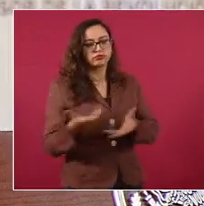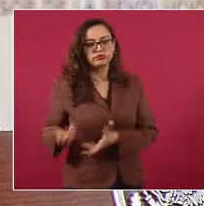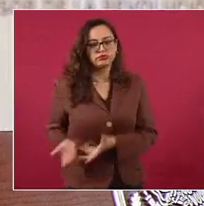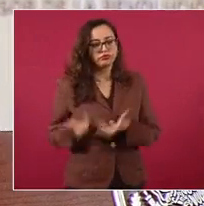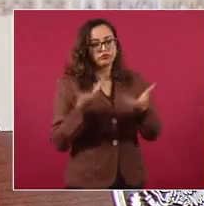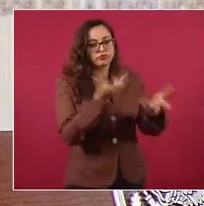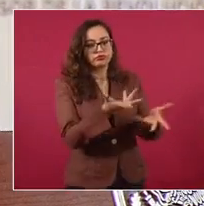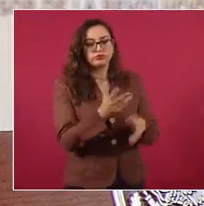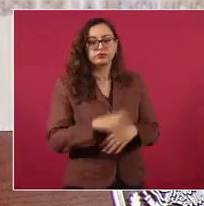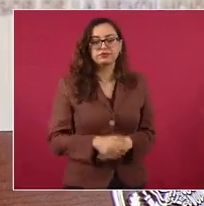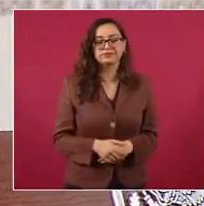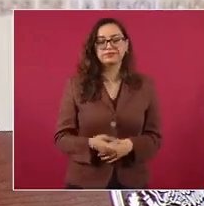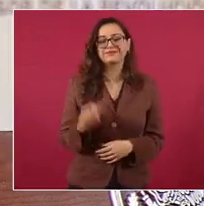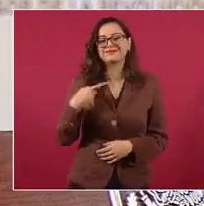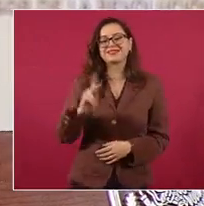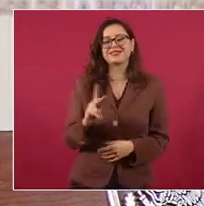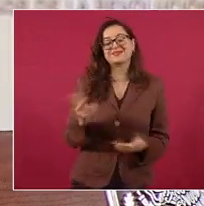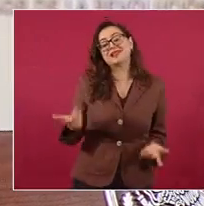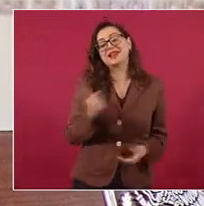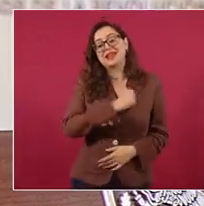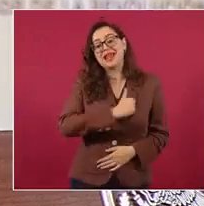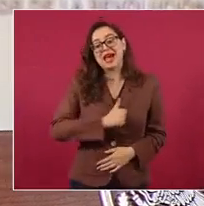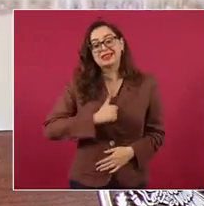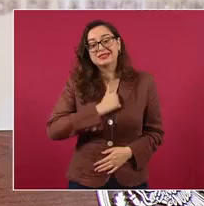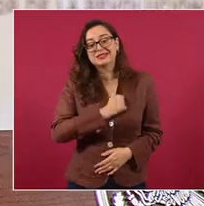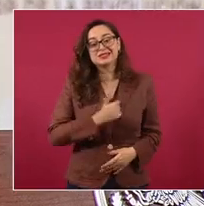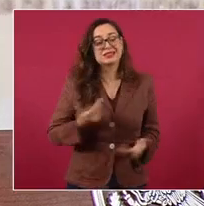Nada más que ahí no nos estaba viendo nadie, ¿no?